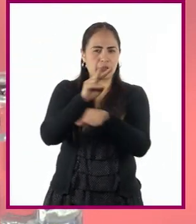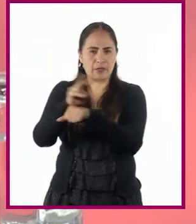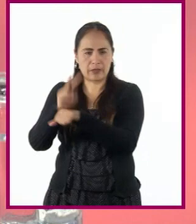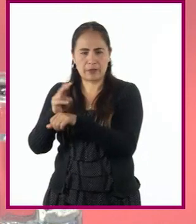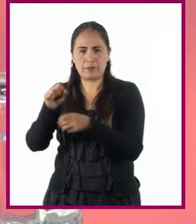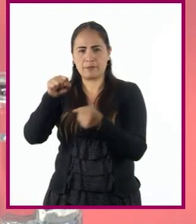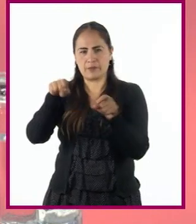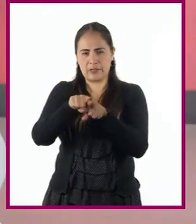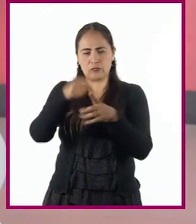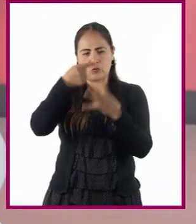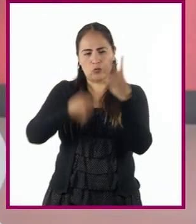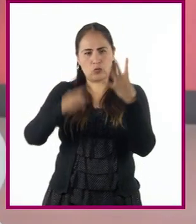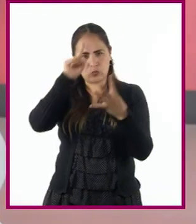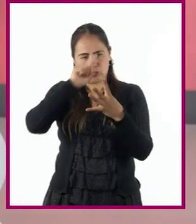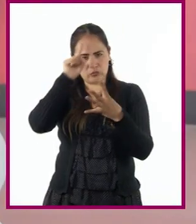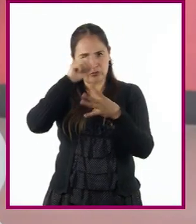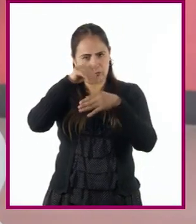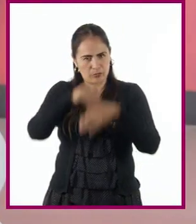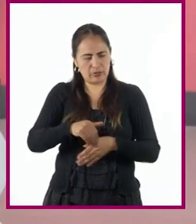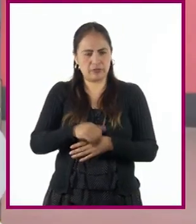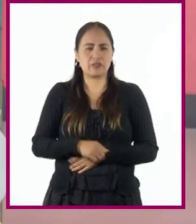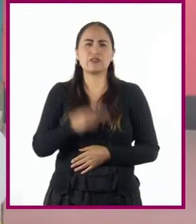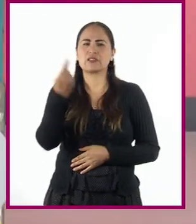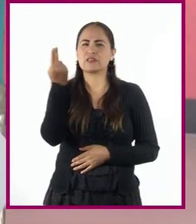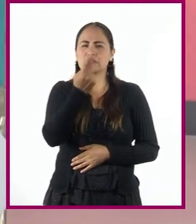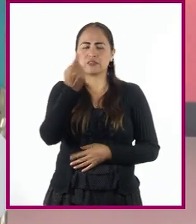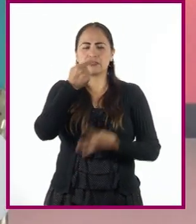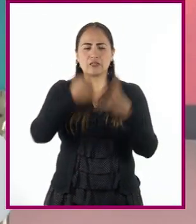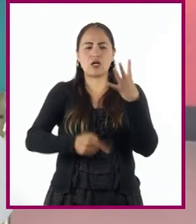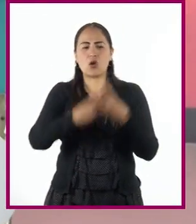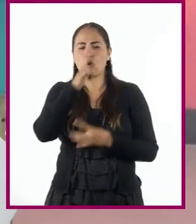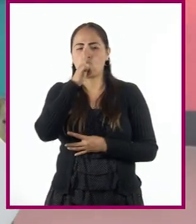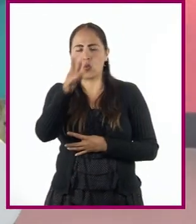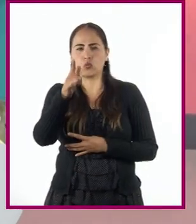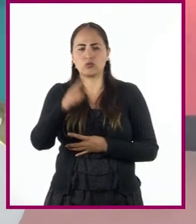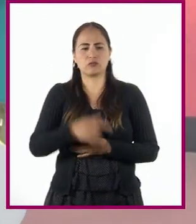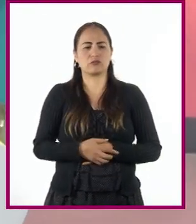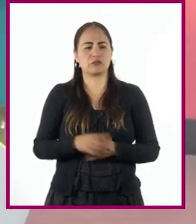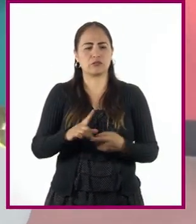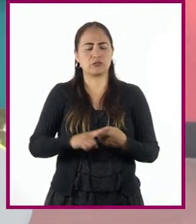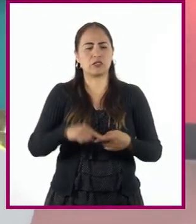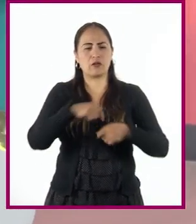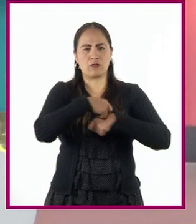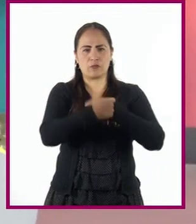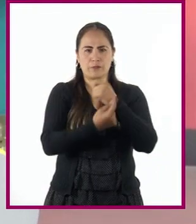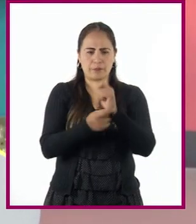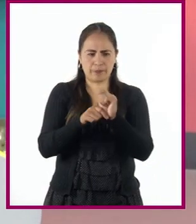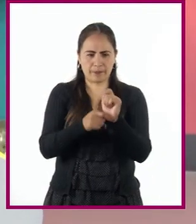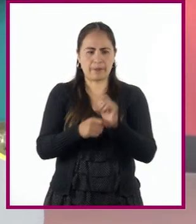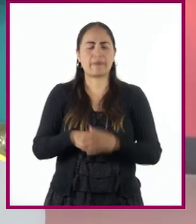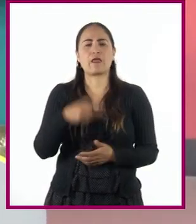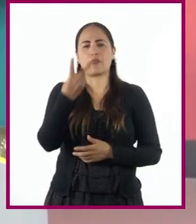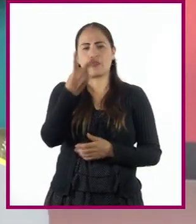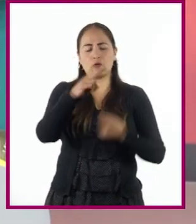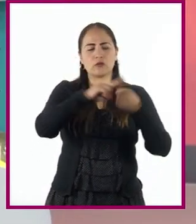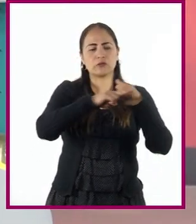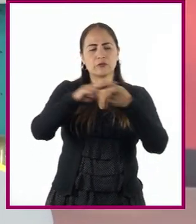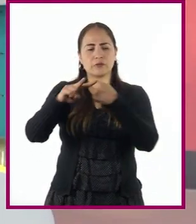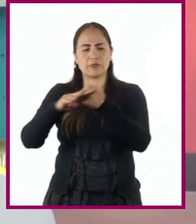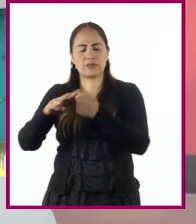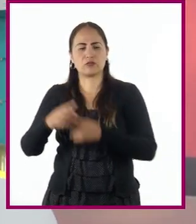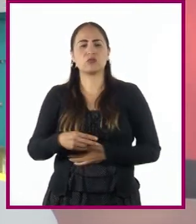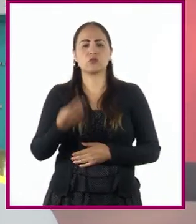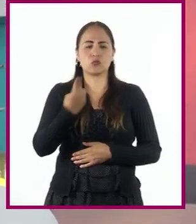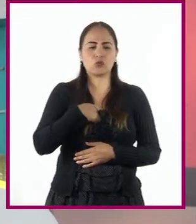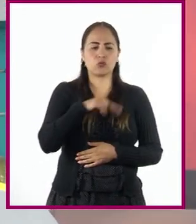necesarias. ¿Qué necesitamos? Luces de bengala, cinta adhesiva, 2 vasos. Nosotros